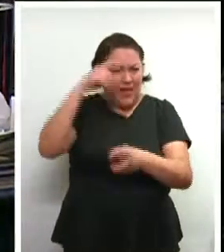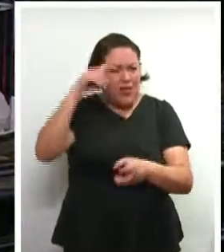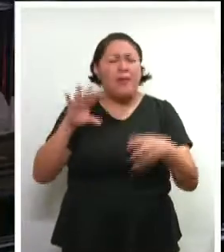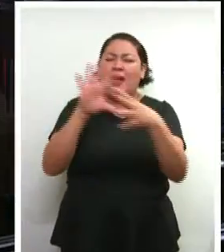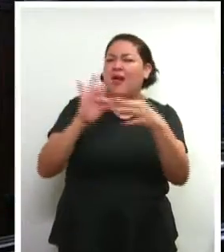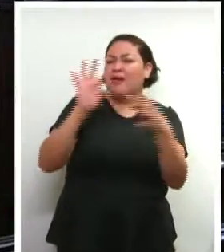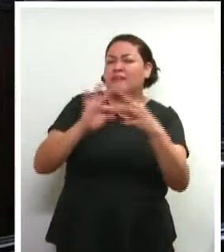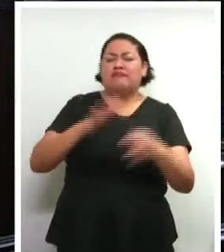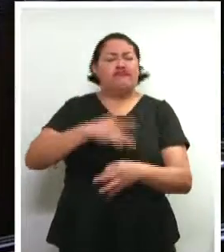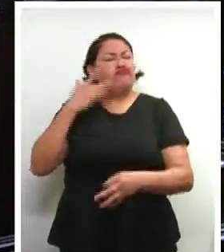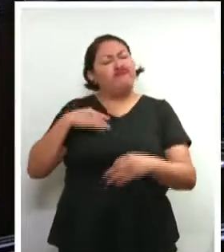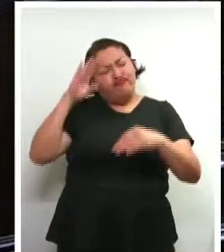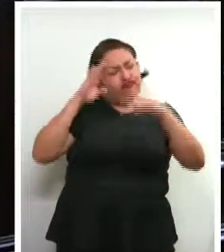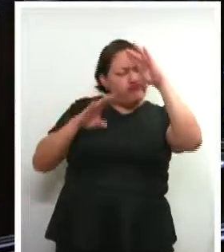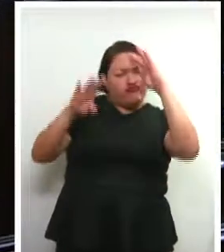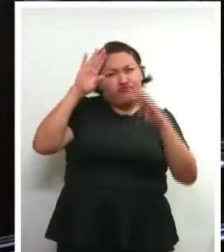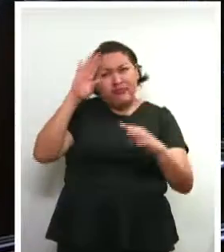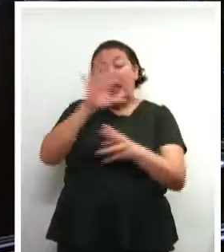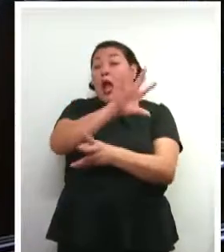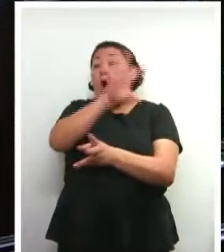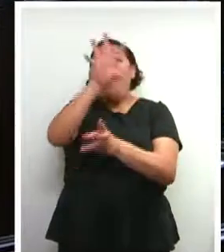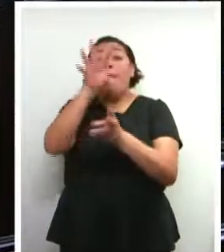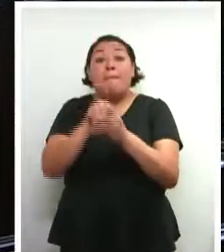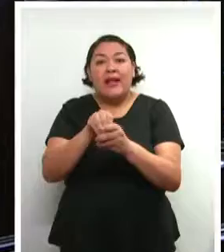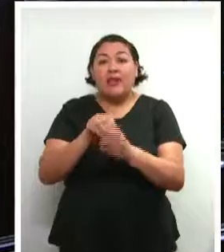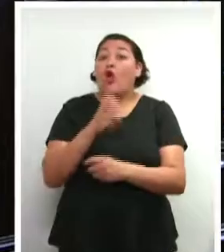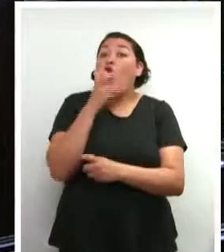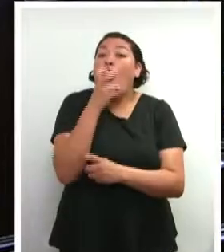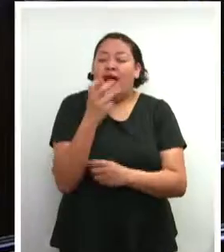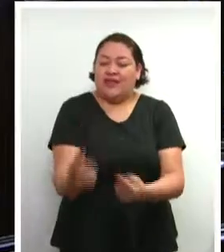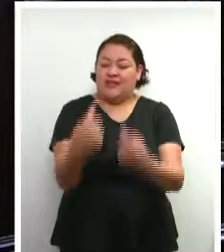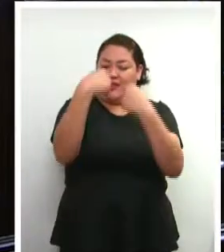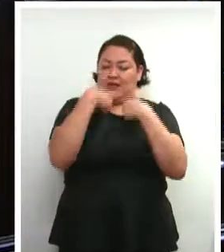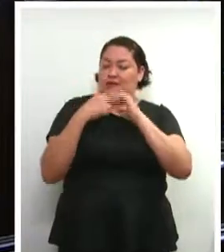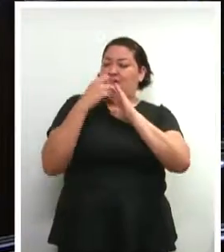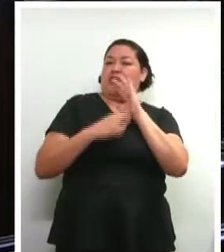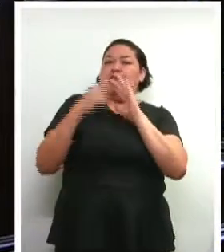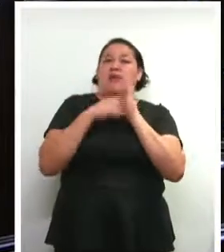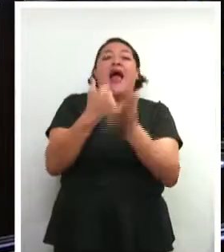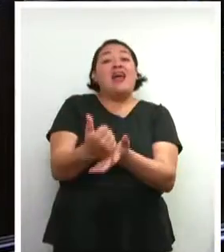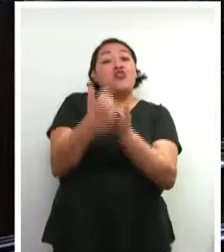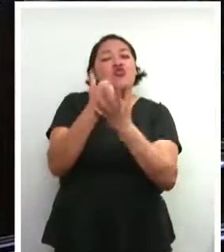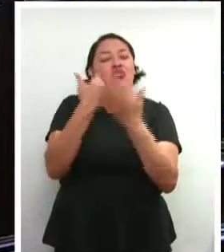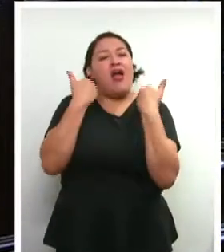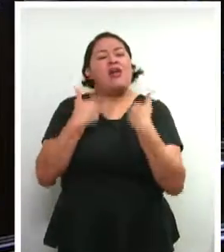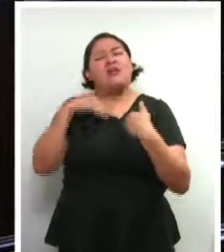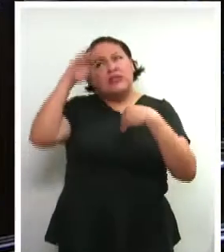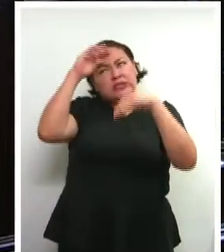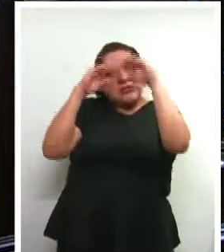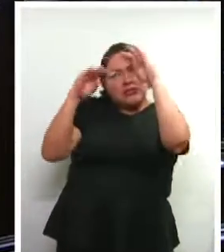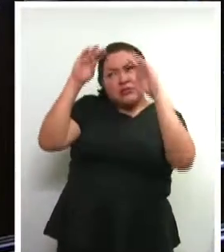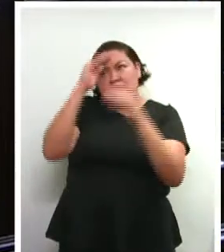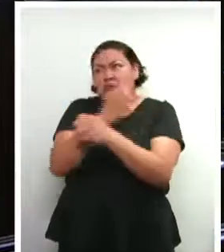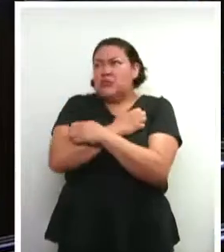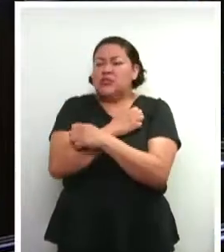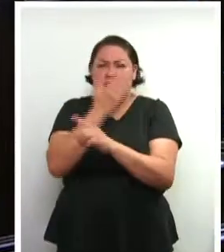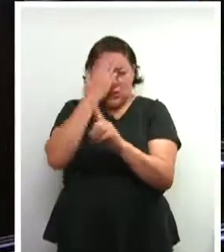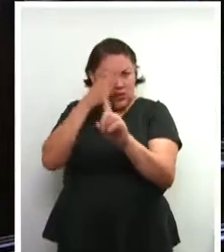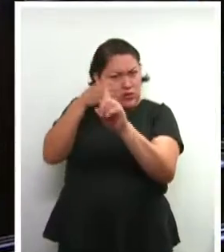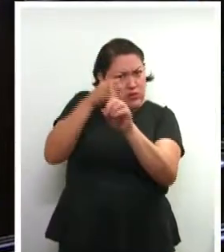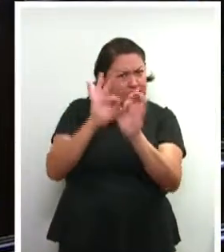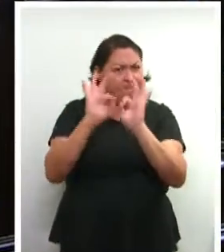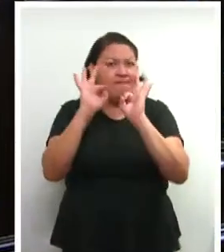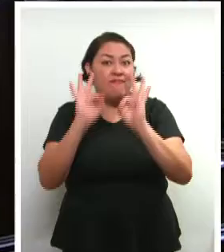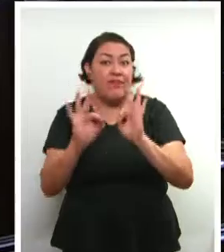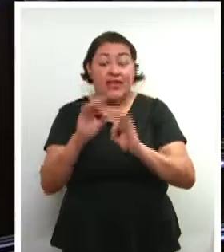sobre sí mismo. Es ella la que hace de nosotros seres específicamente humanos, racionales, críticos y éticamente comprometidos. A